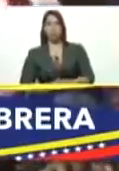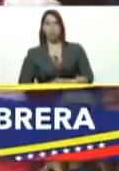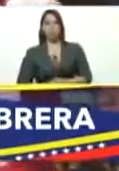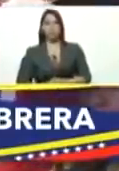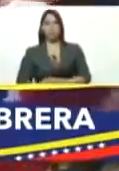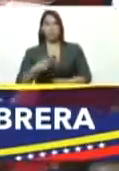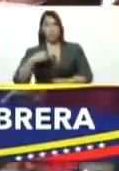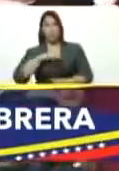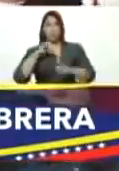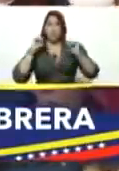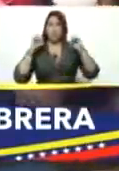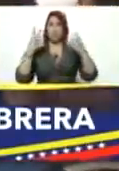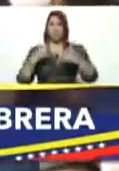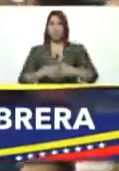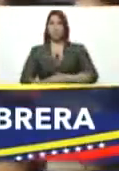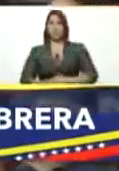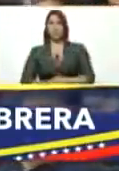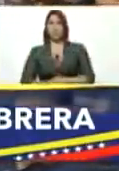nosotros